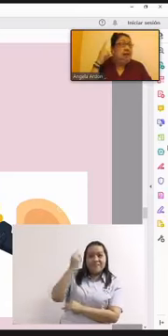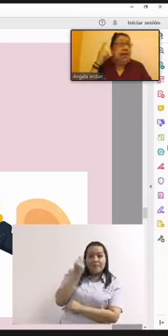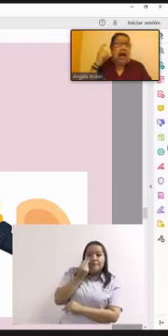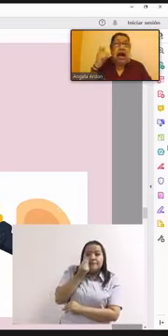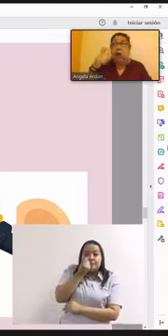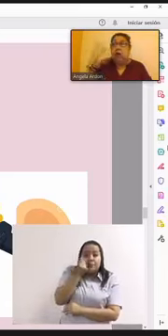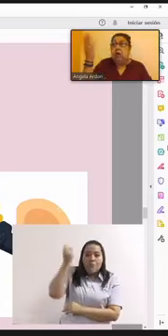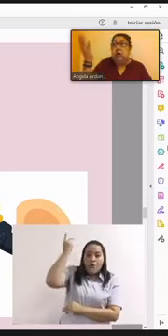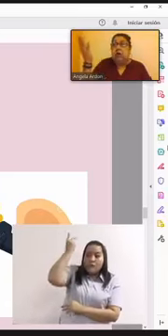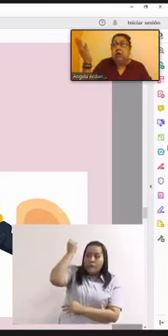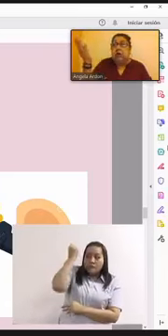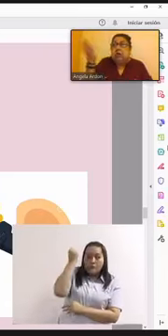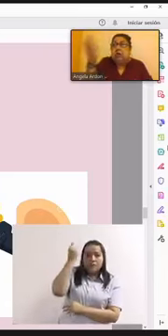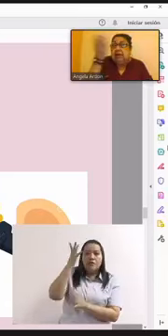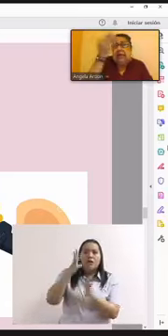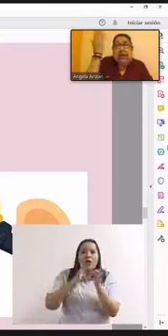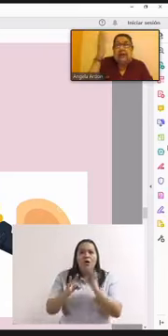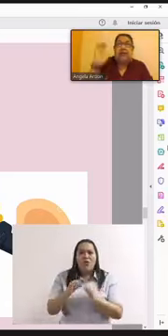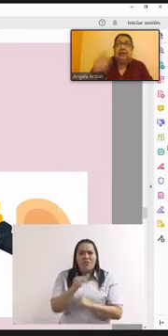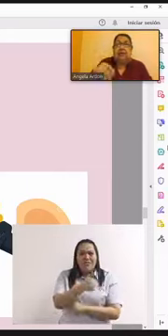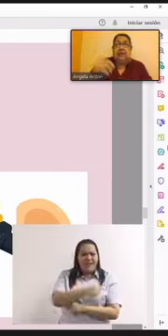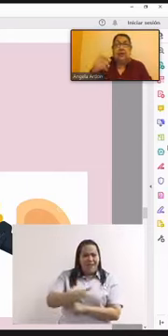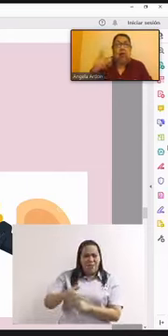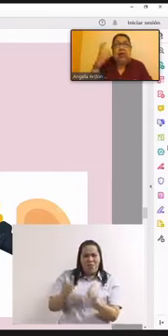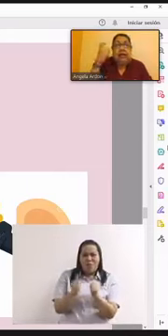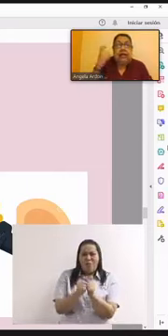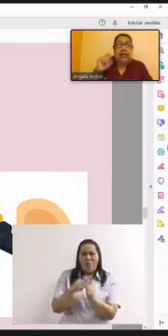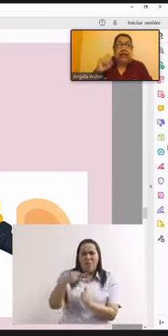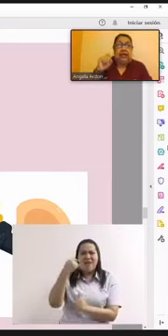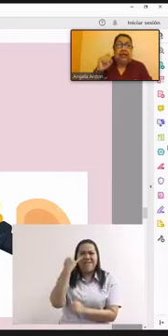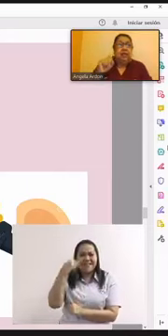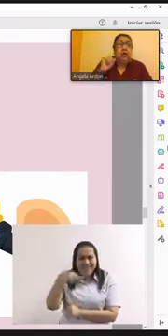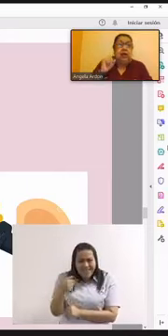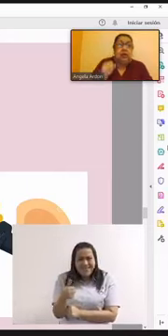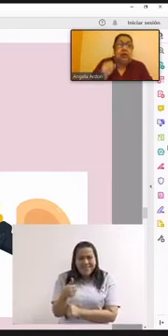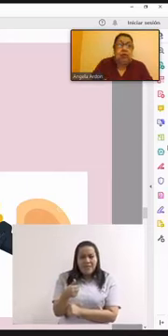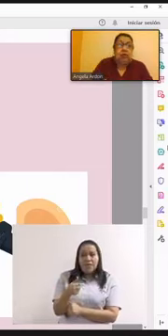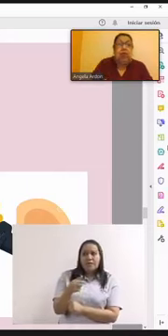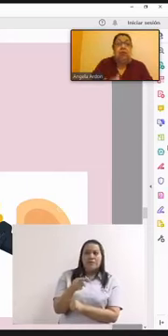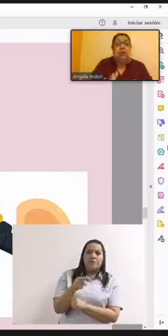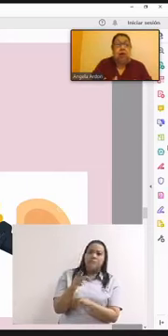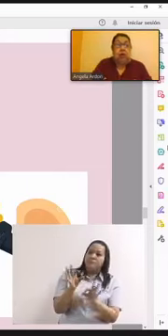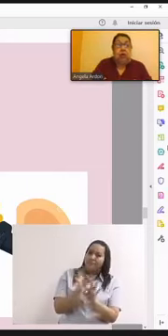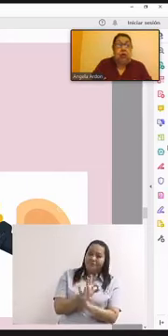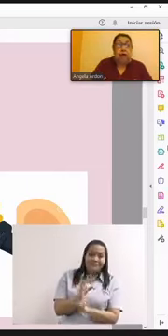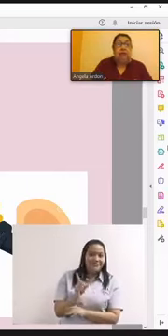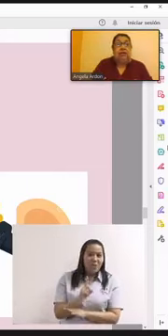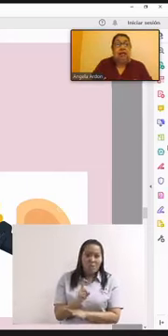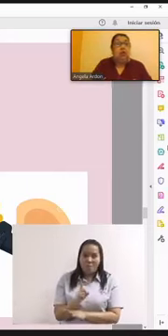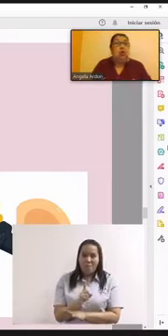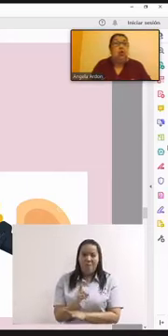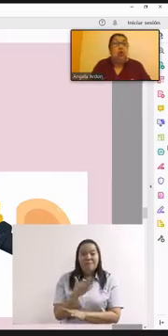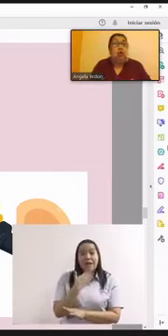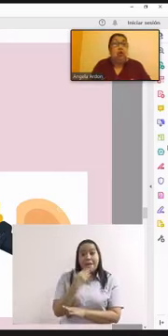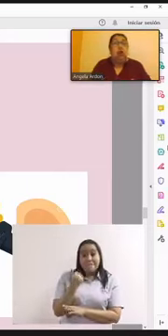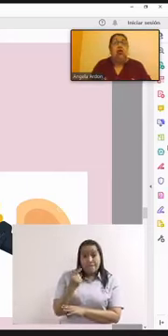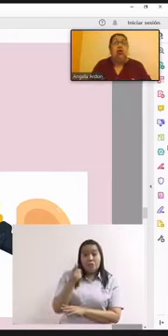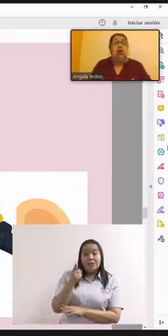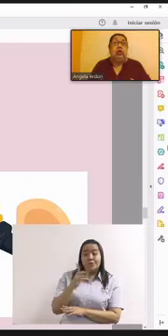echar agua con quina o quina. No hagamos eso. Mejor, si tenemos un